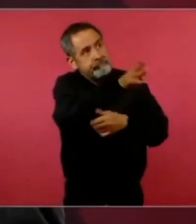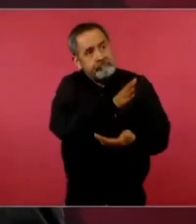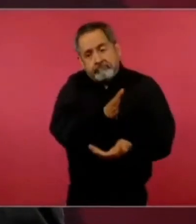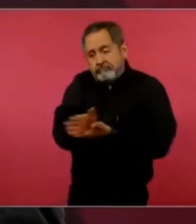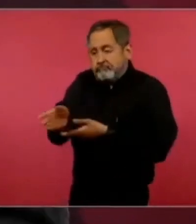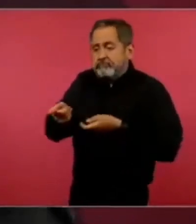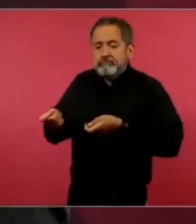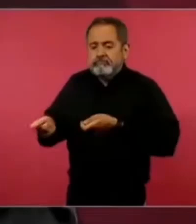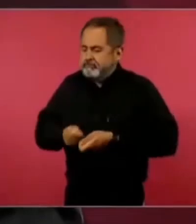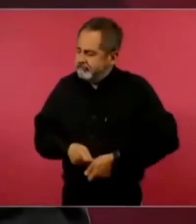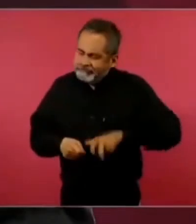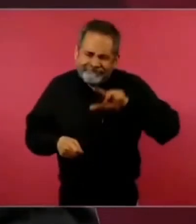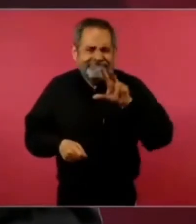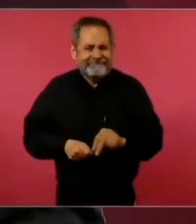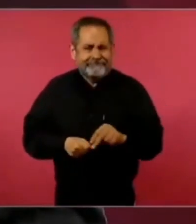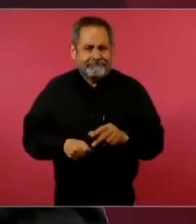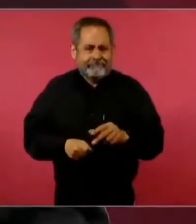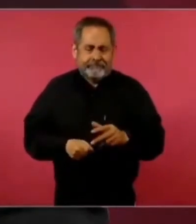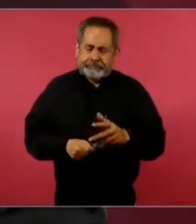Pero eso